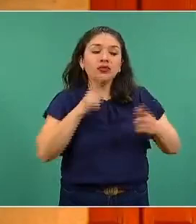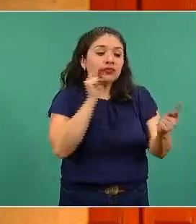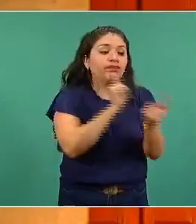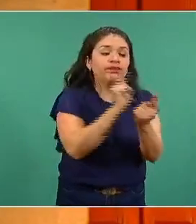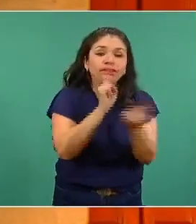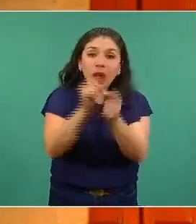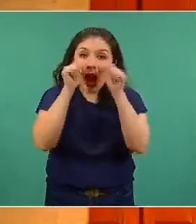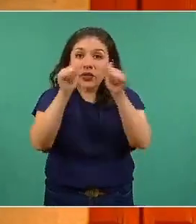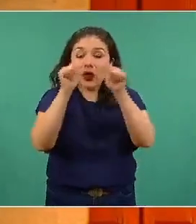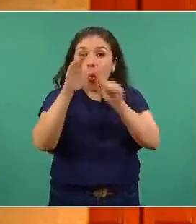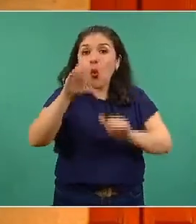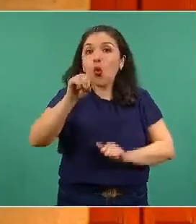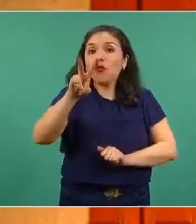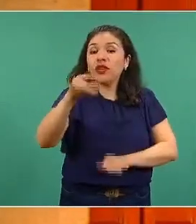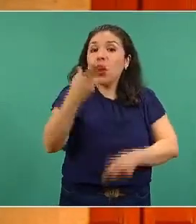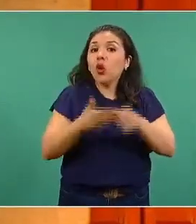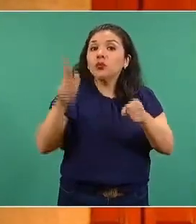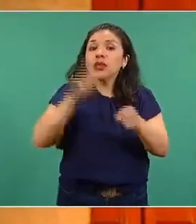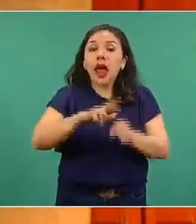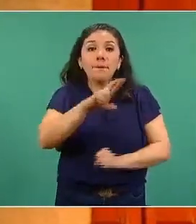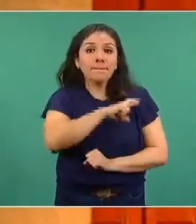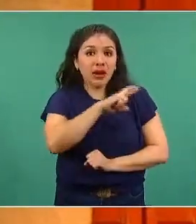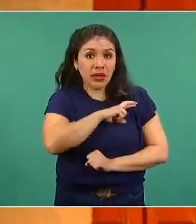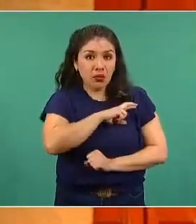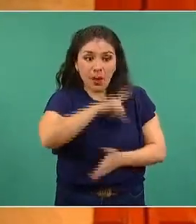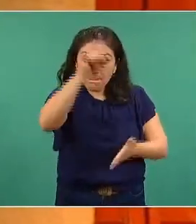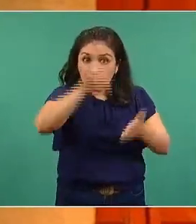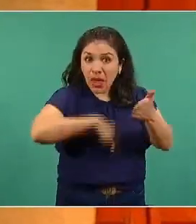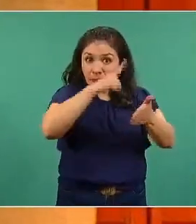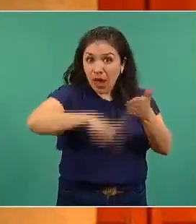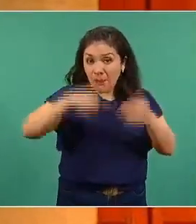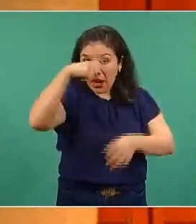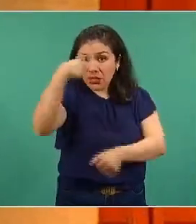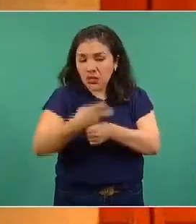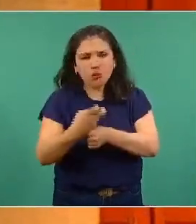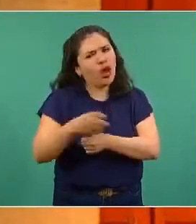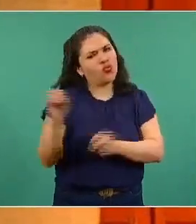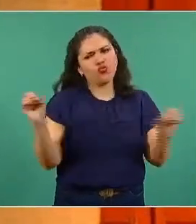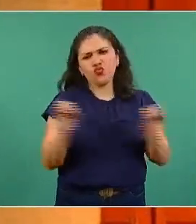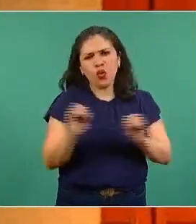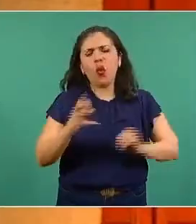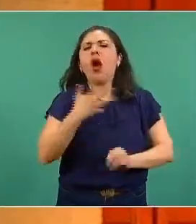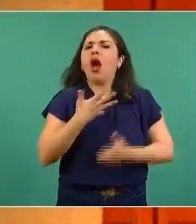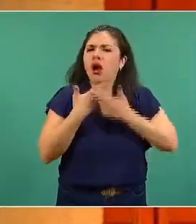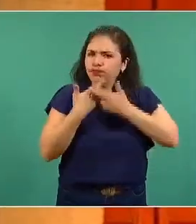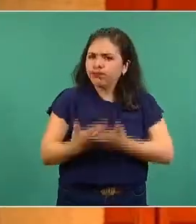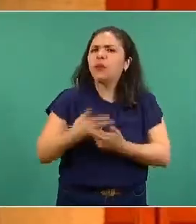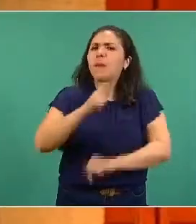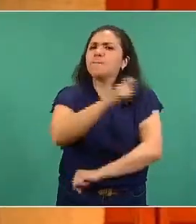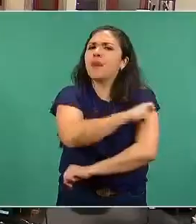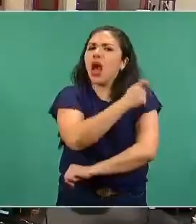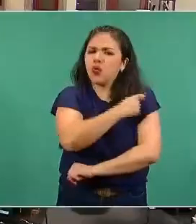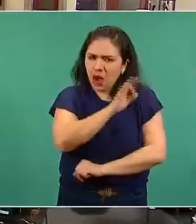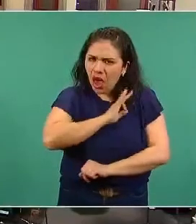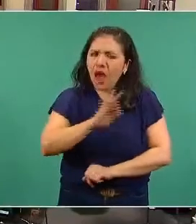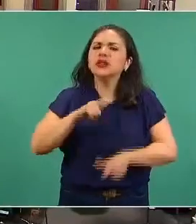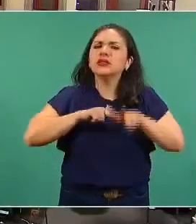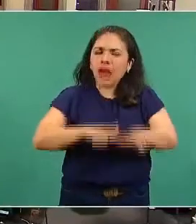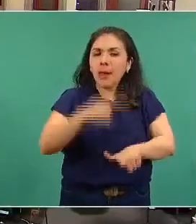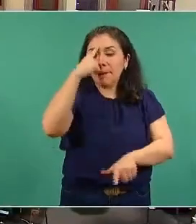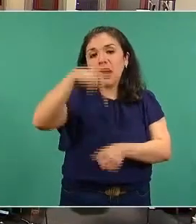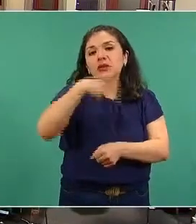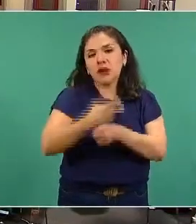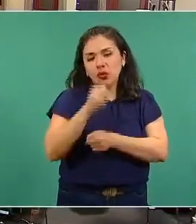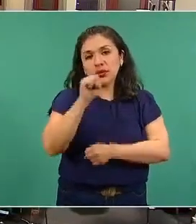los hospitales privados, no hay cancelación alguna de la segunda dosis y hay vacuna suficiente para aplicar esa